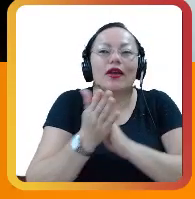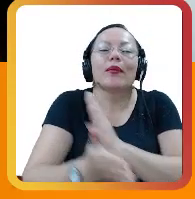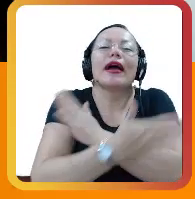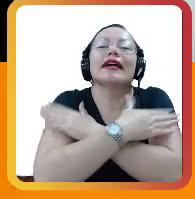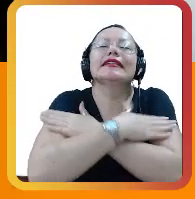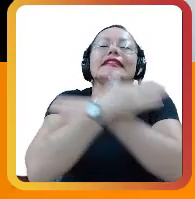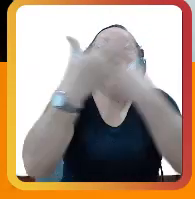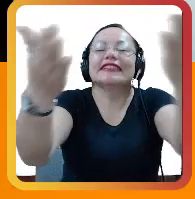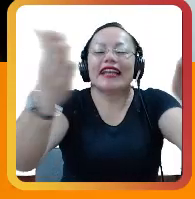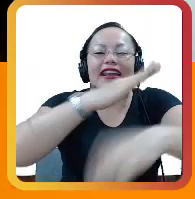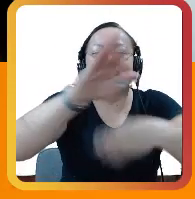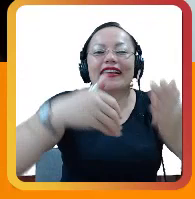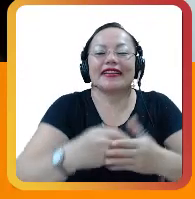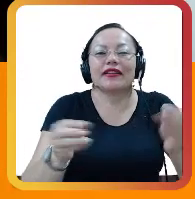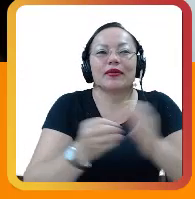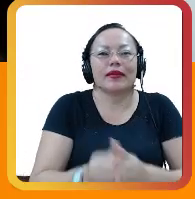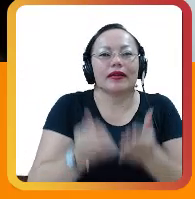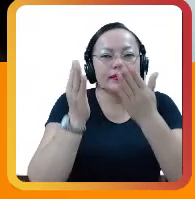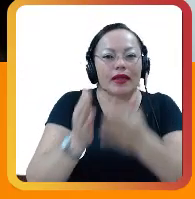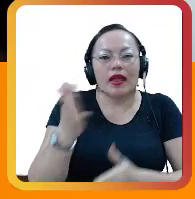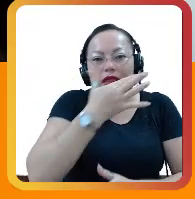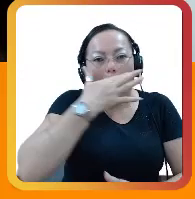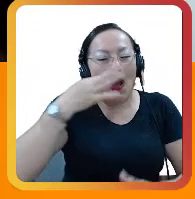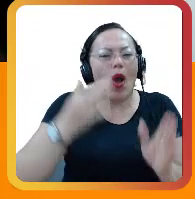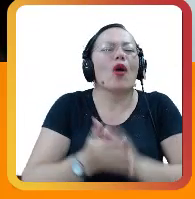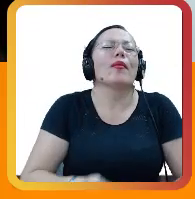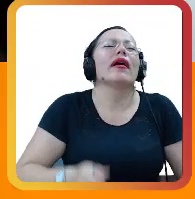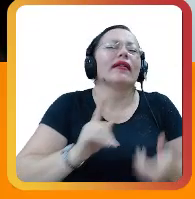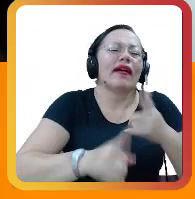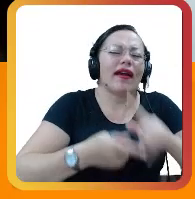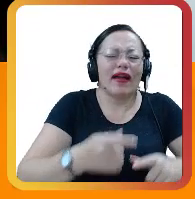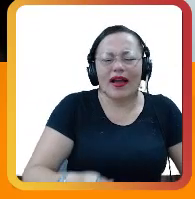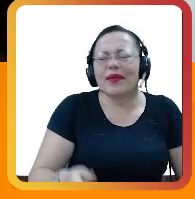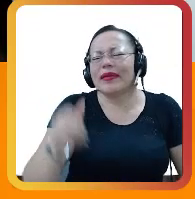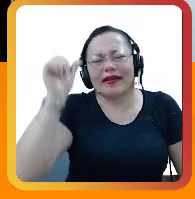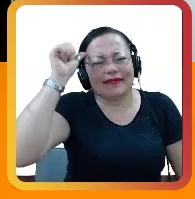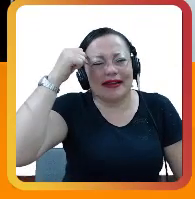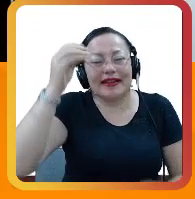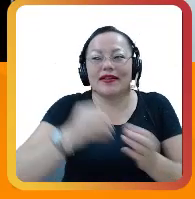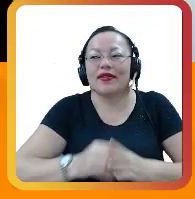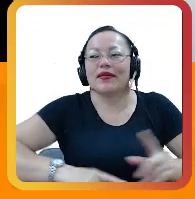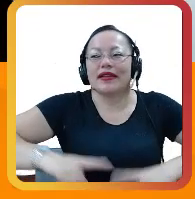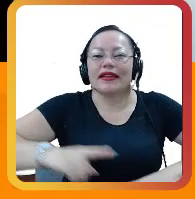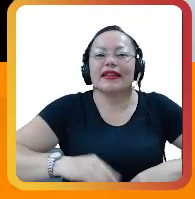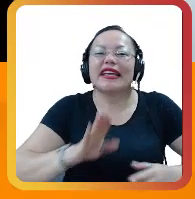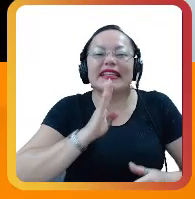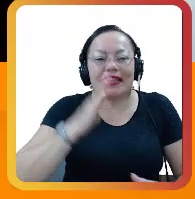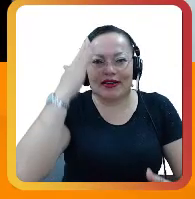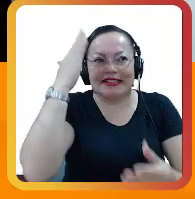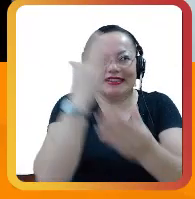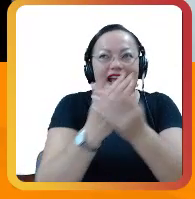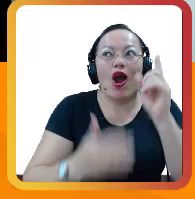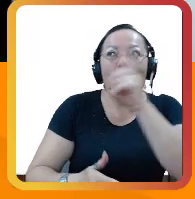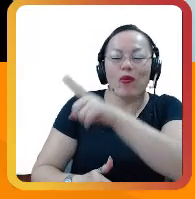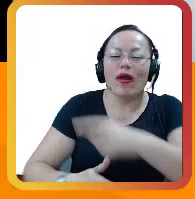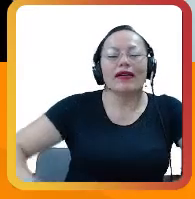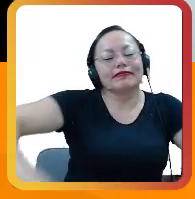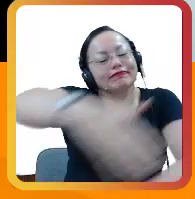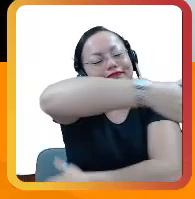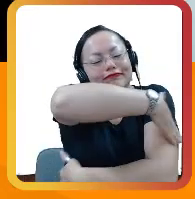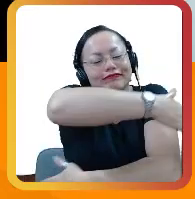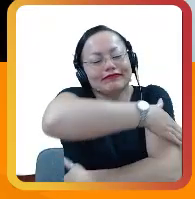para Arley Romero, un abrazo, un colega, jefe de prensa de la administración de Puerto Salgar, Cundinamarca, un abrazo para él